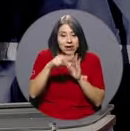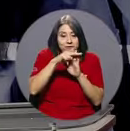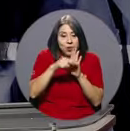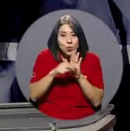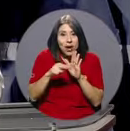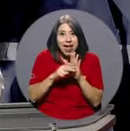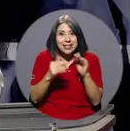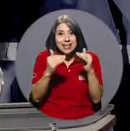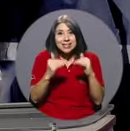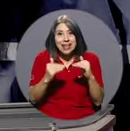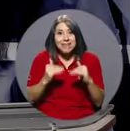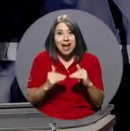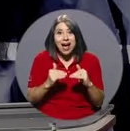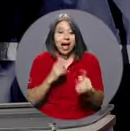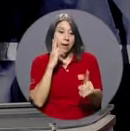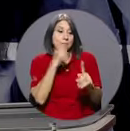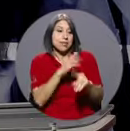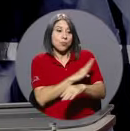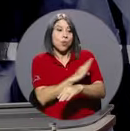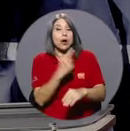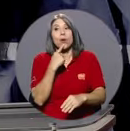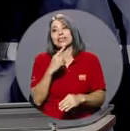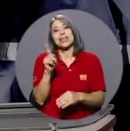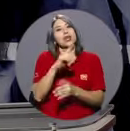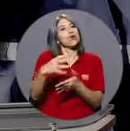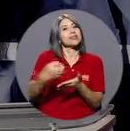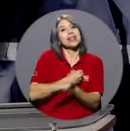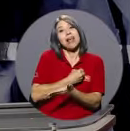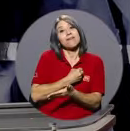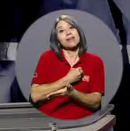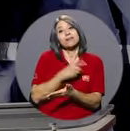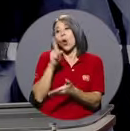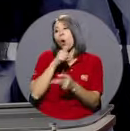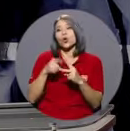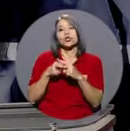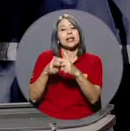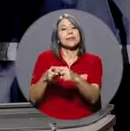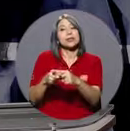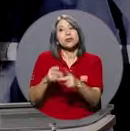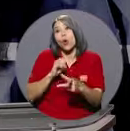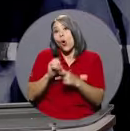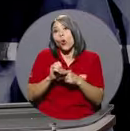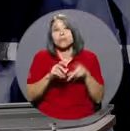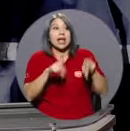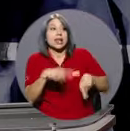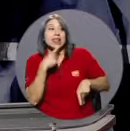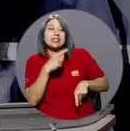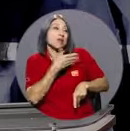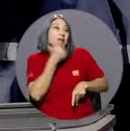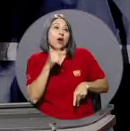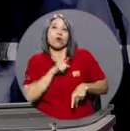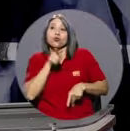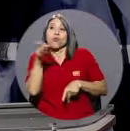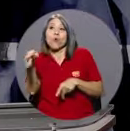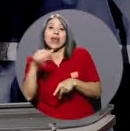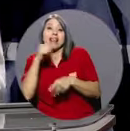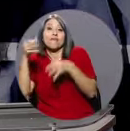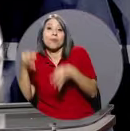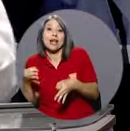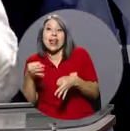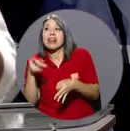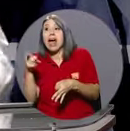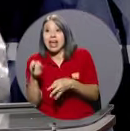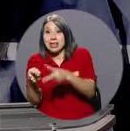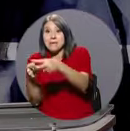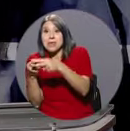baja, el mismo banco va a decir, mira, o no es rentable, o no se las presto, o sencillamente la gente dice, mira, mejor me voy a la informalidad, me lo dan más